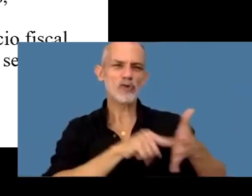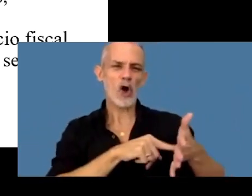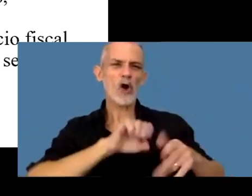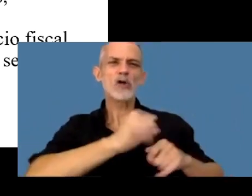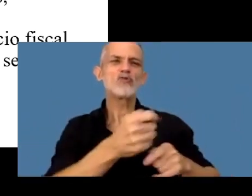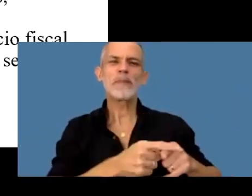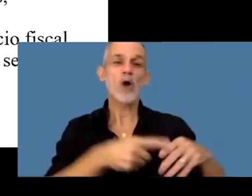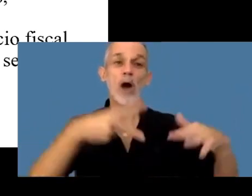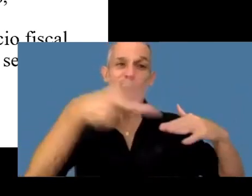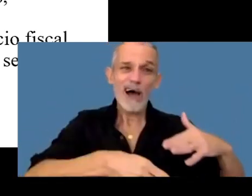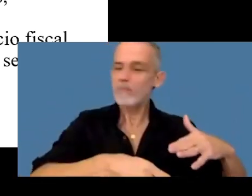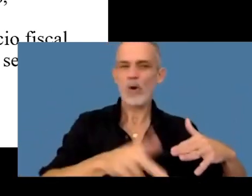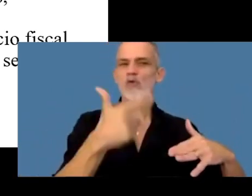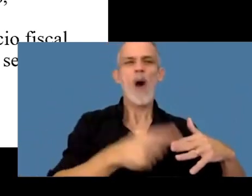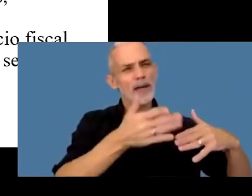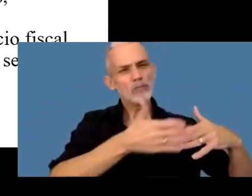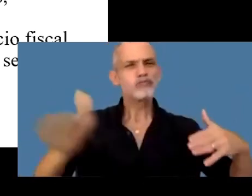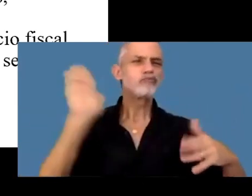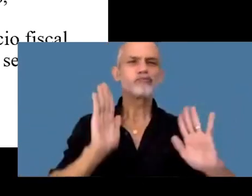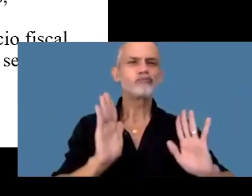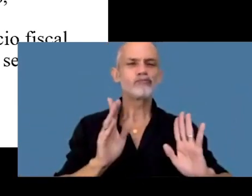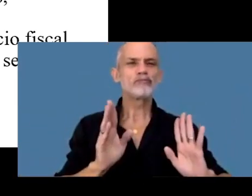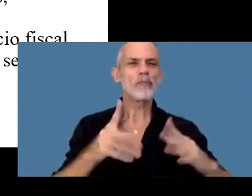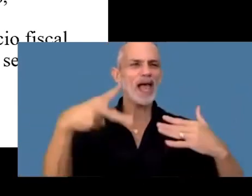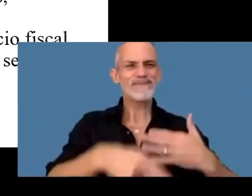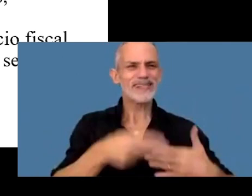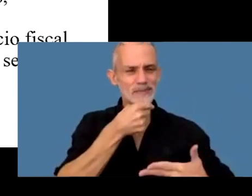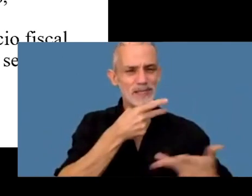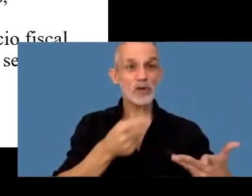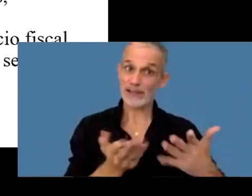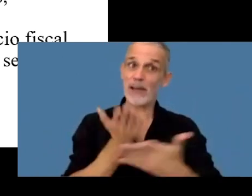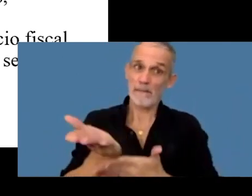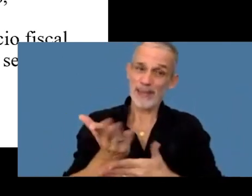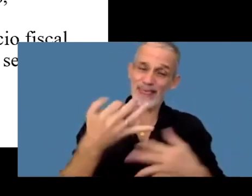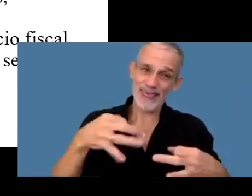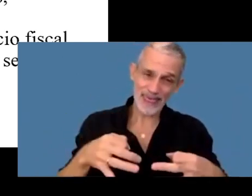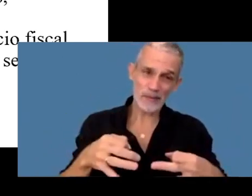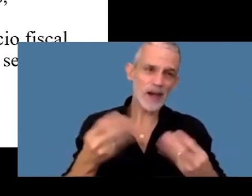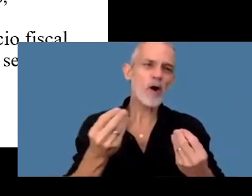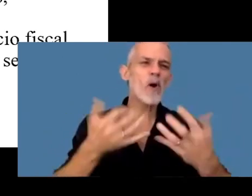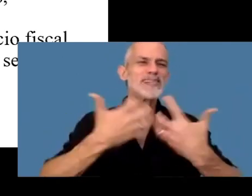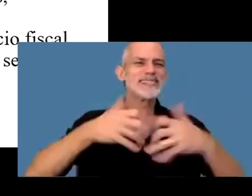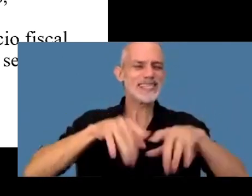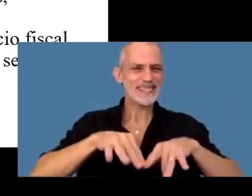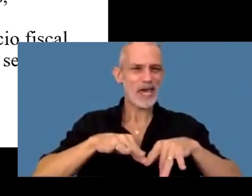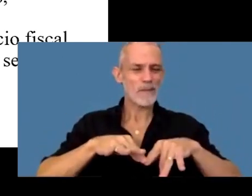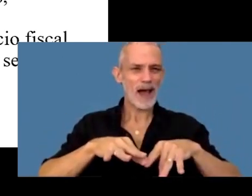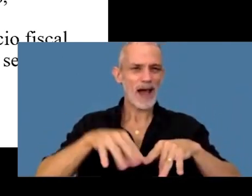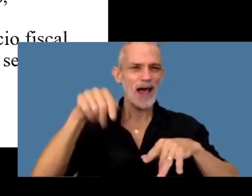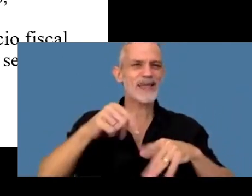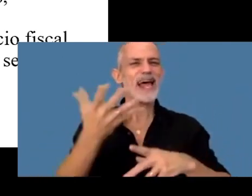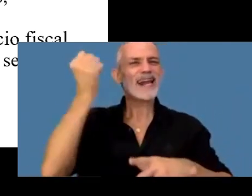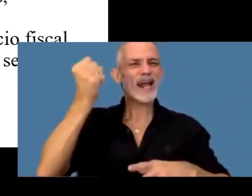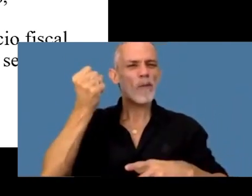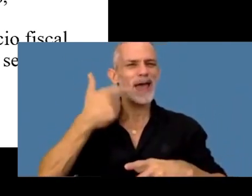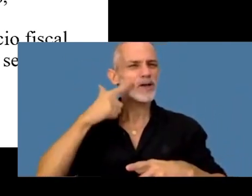prescripciones. También se va a hacer el pedido por el Sistema Integral de Recupero, SIR, que